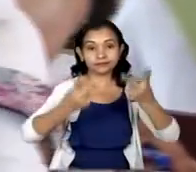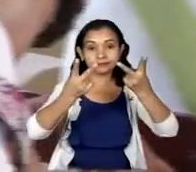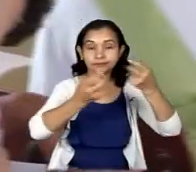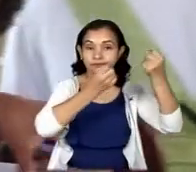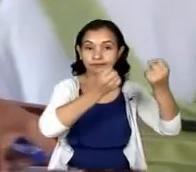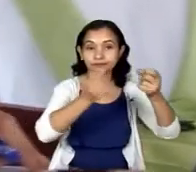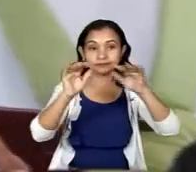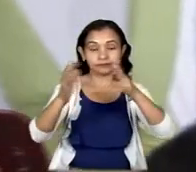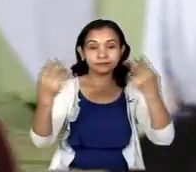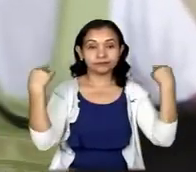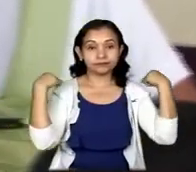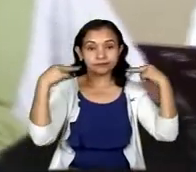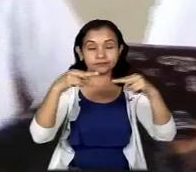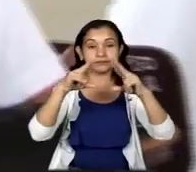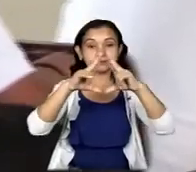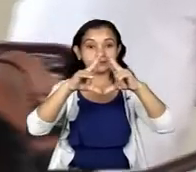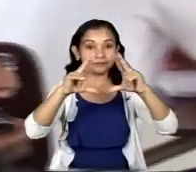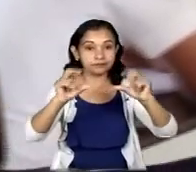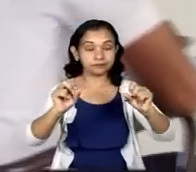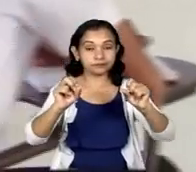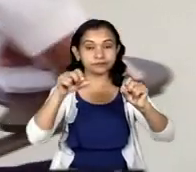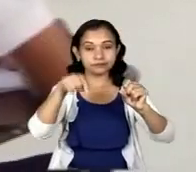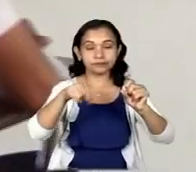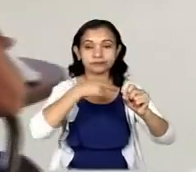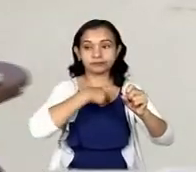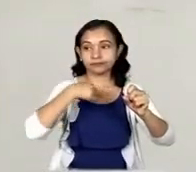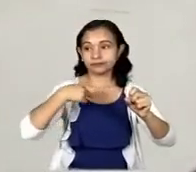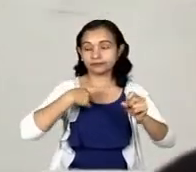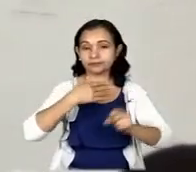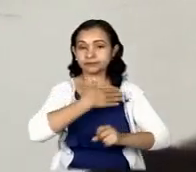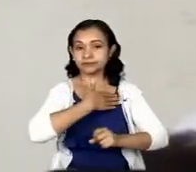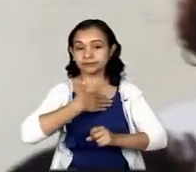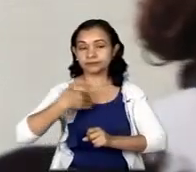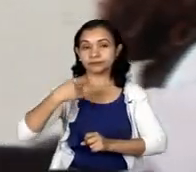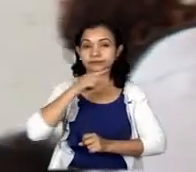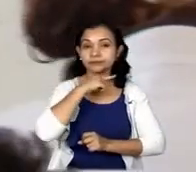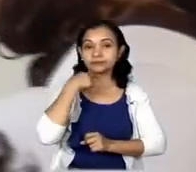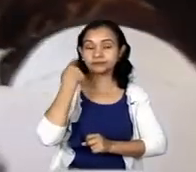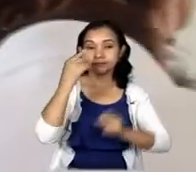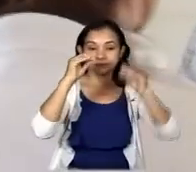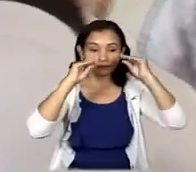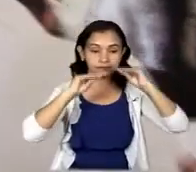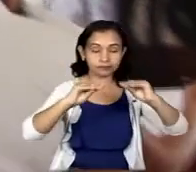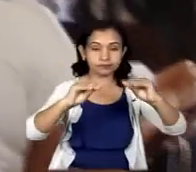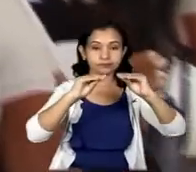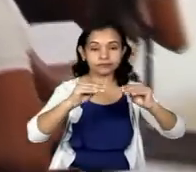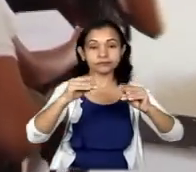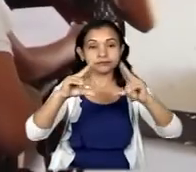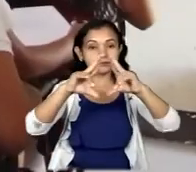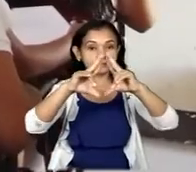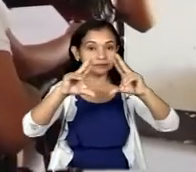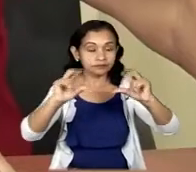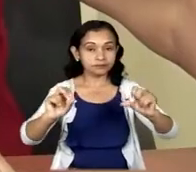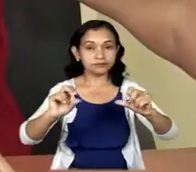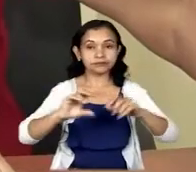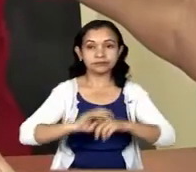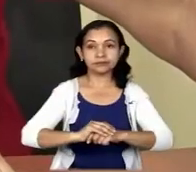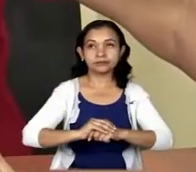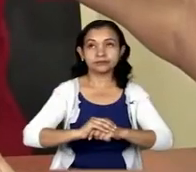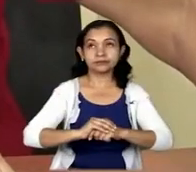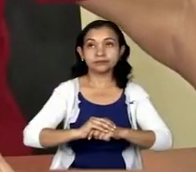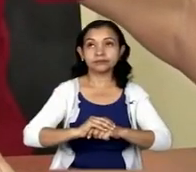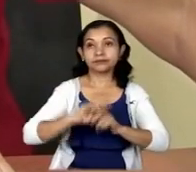los educadores de nuestro país. Esto se traduce en una mejora real de la calidad de la educación en nuestro país. Ha sido